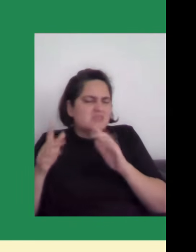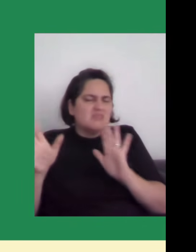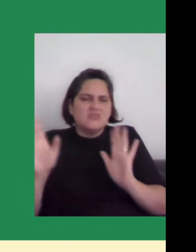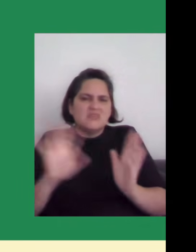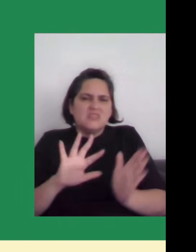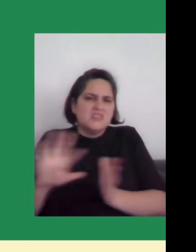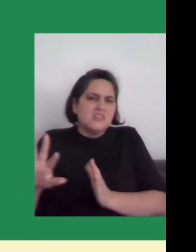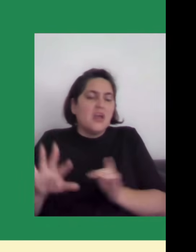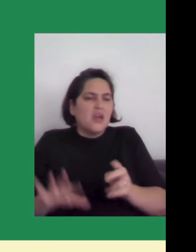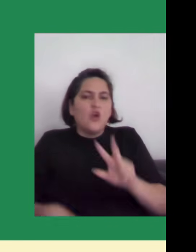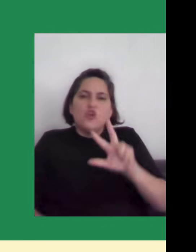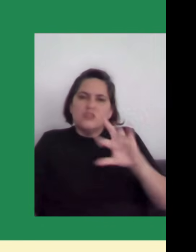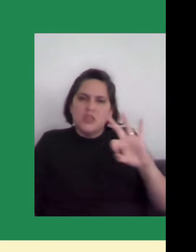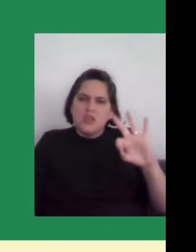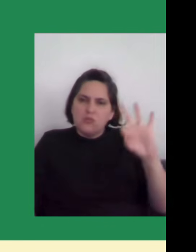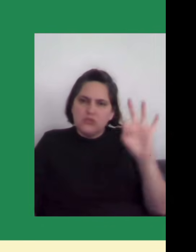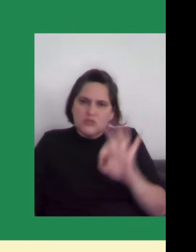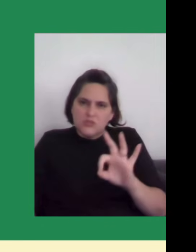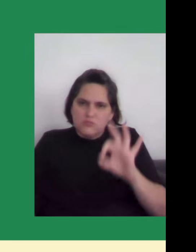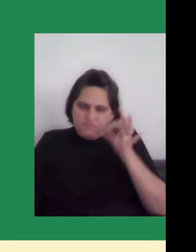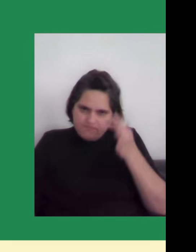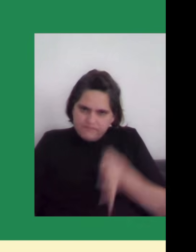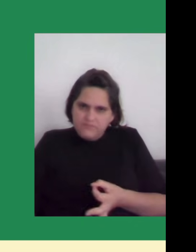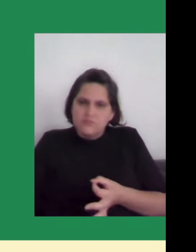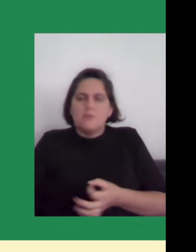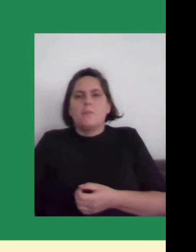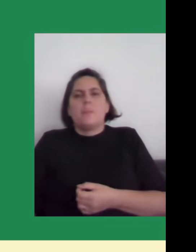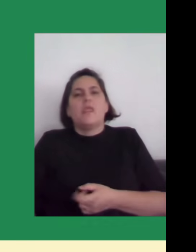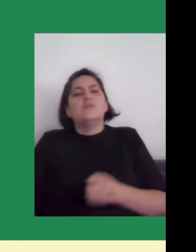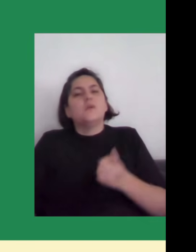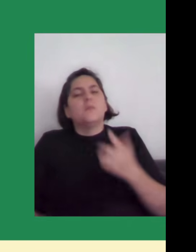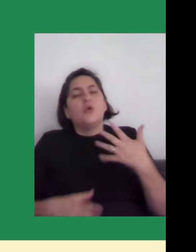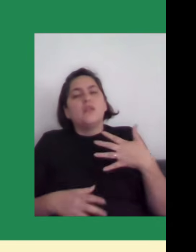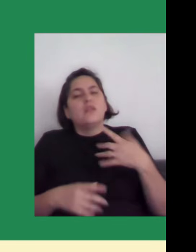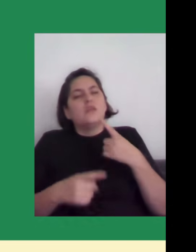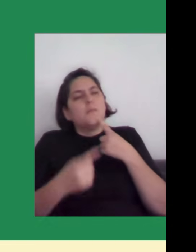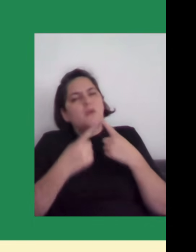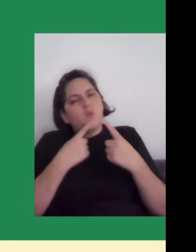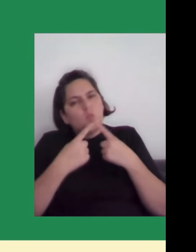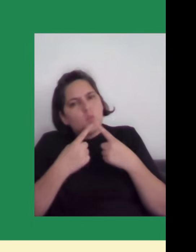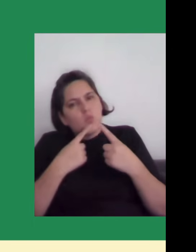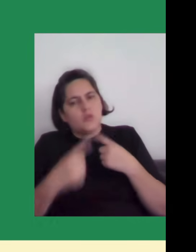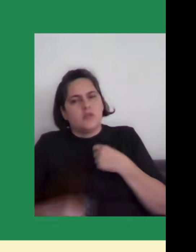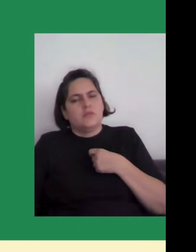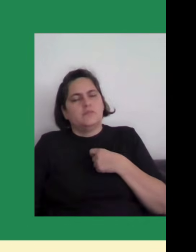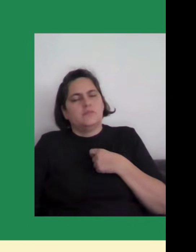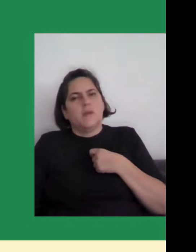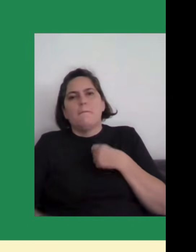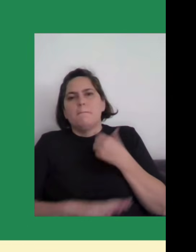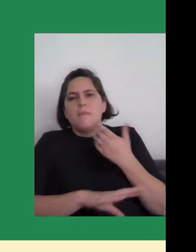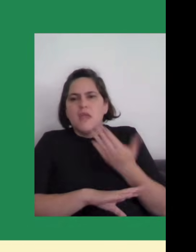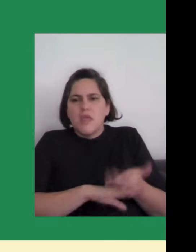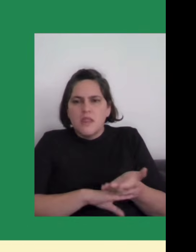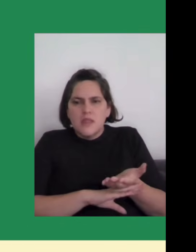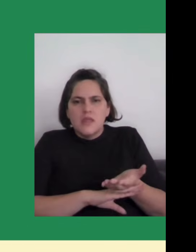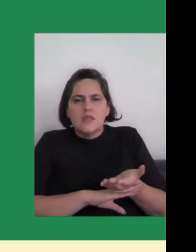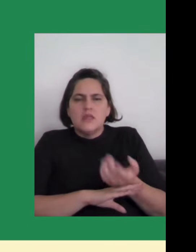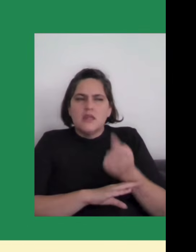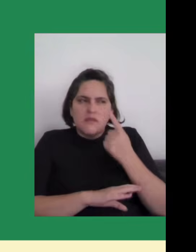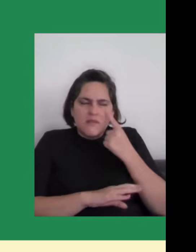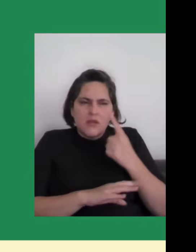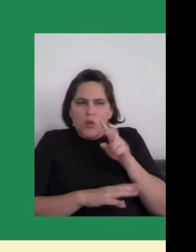evaluación clínica, las preguntas, el examen neurológico, el pedirle pautas de observación al